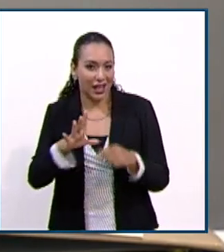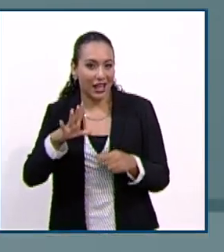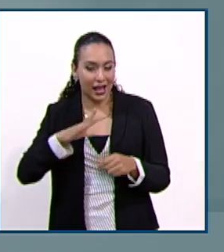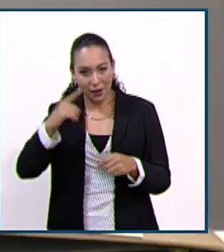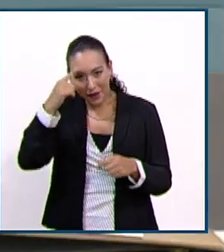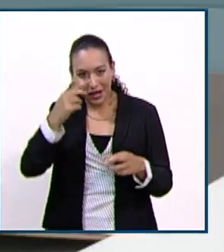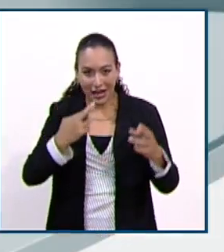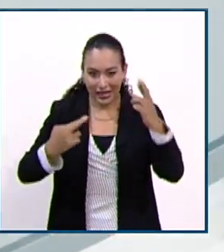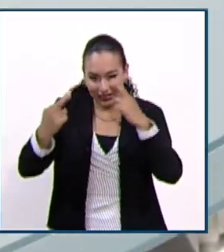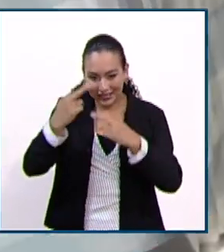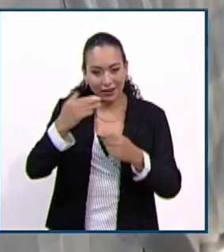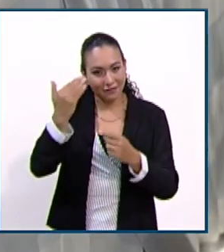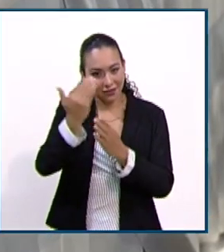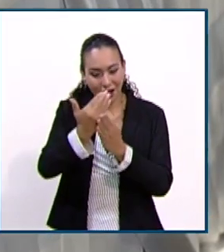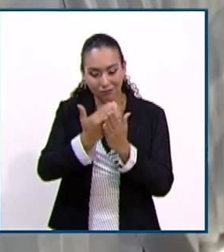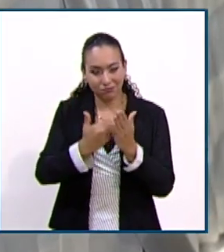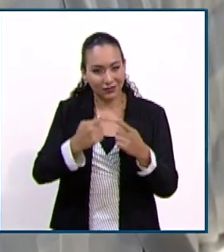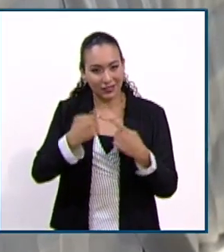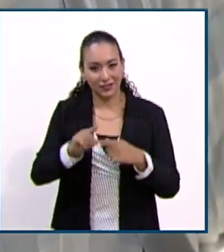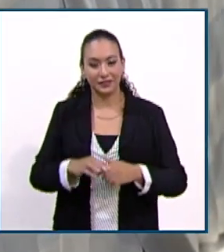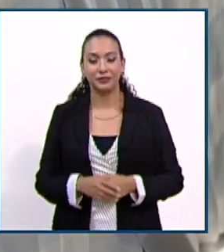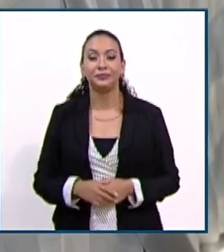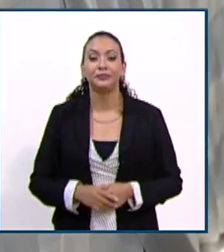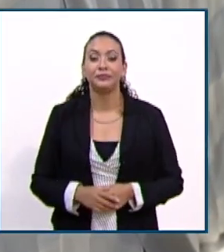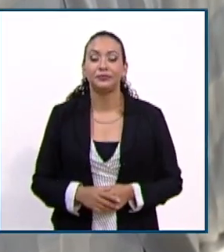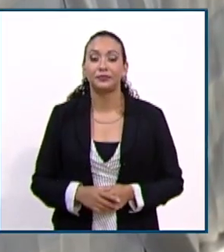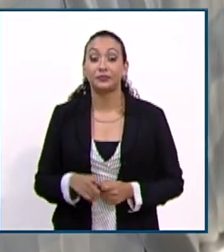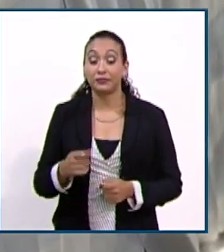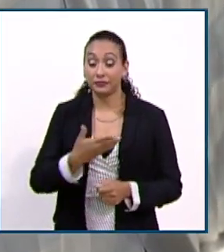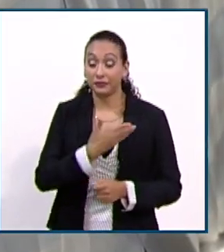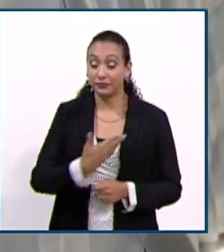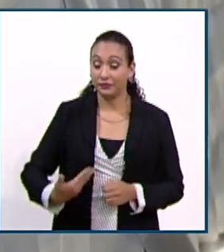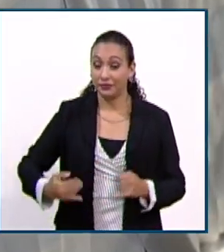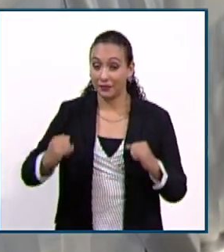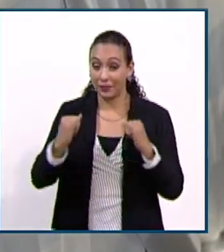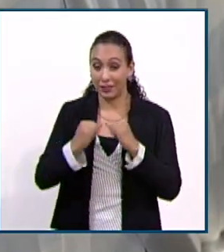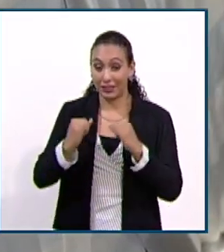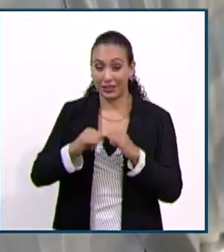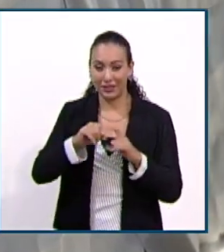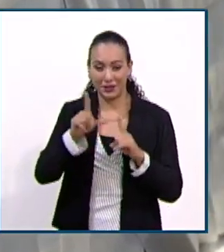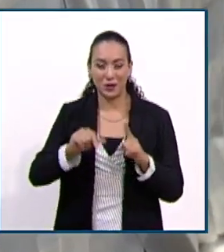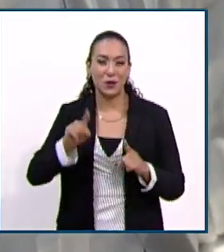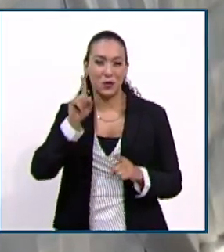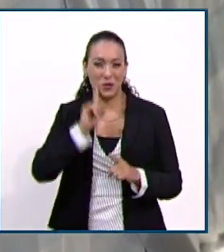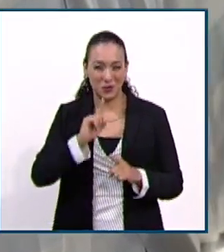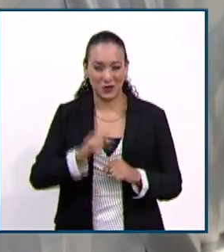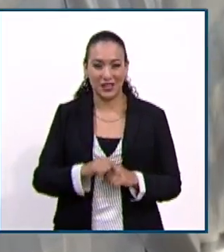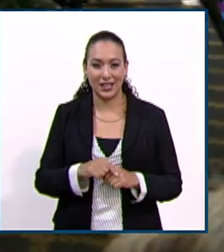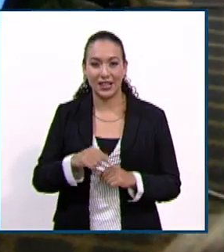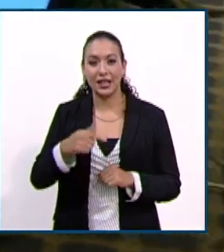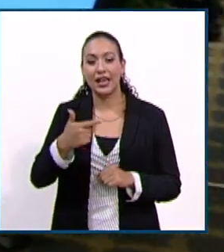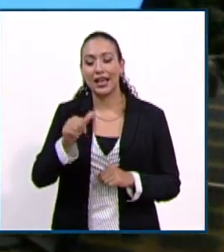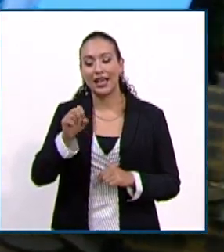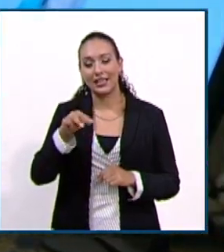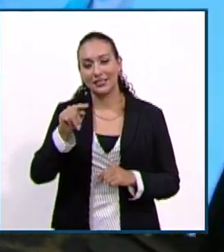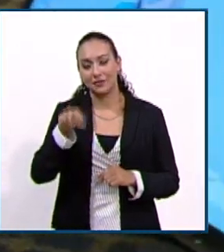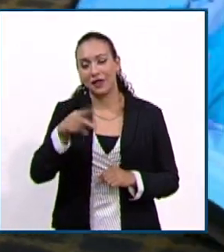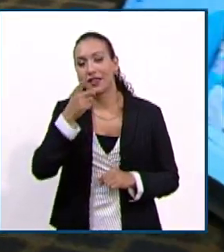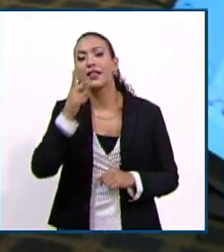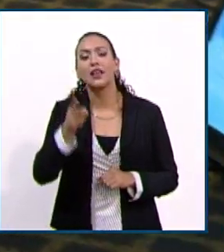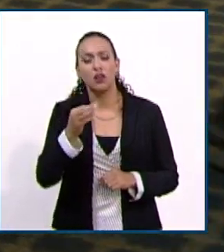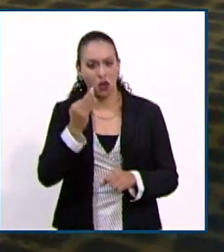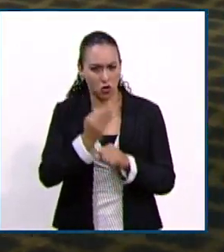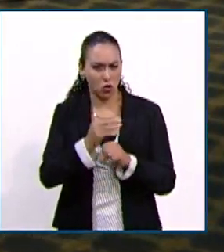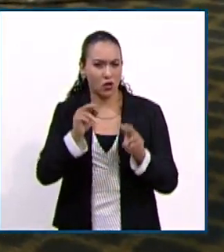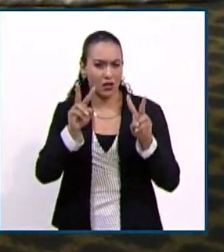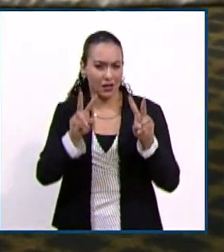casos. La presidenta del Instituto Nacional de las Mujeres, Nadine Gassman, coincidió que en temas de paridad y de combate